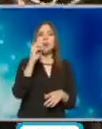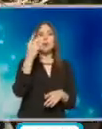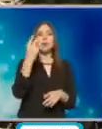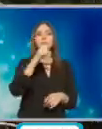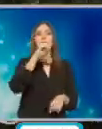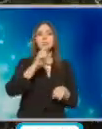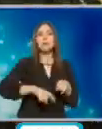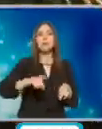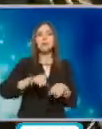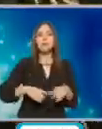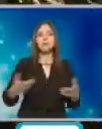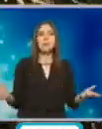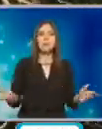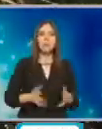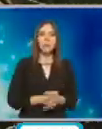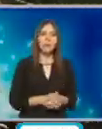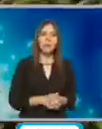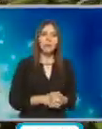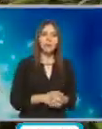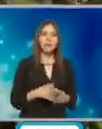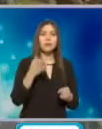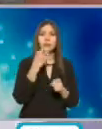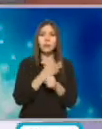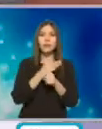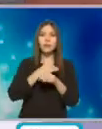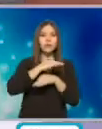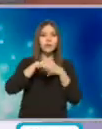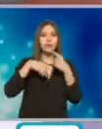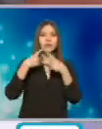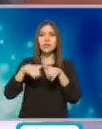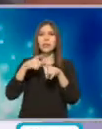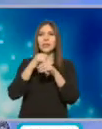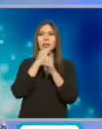muy en cuenta pues todo este tipo de información porque